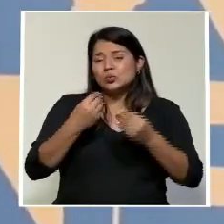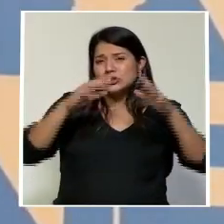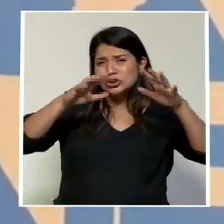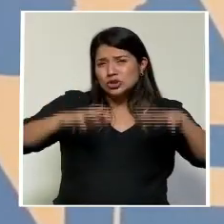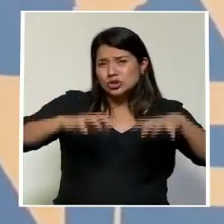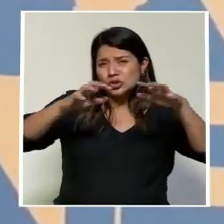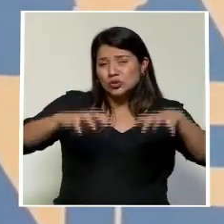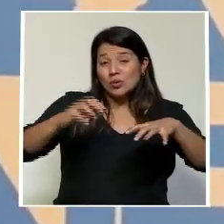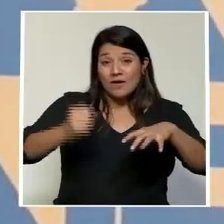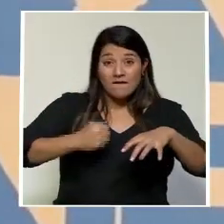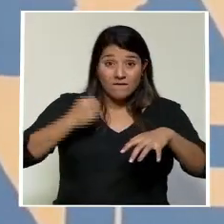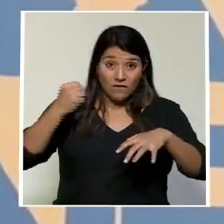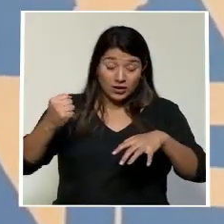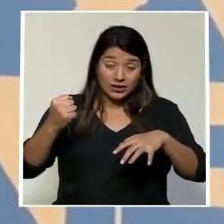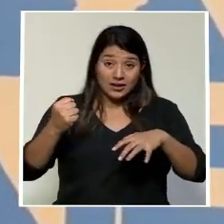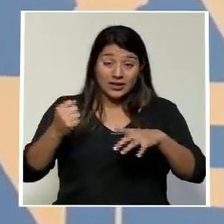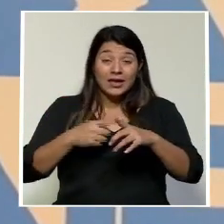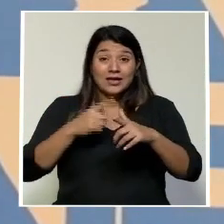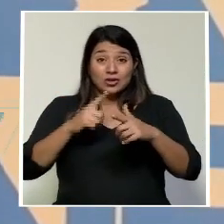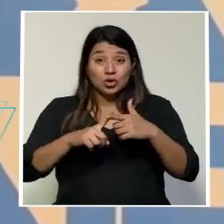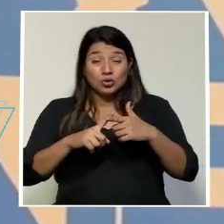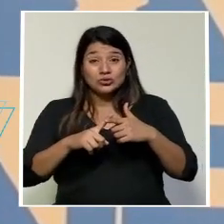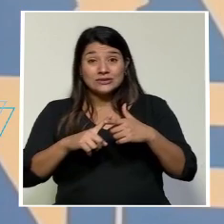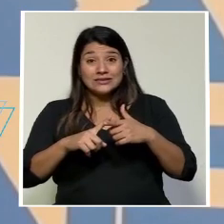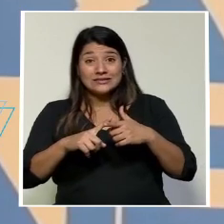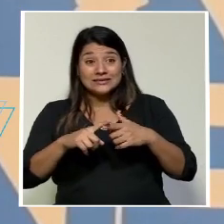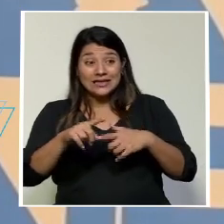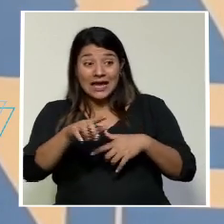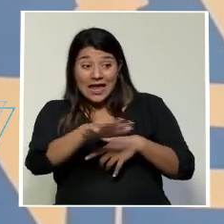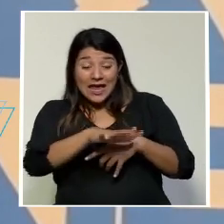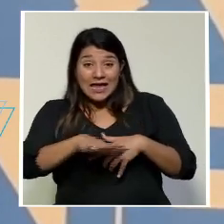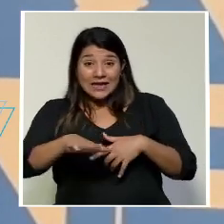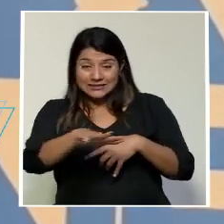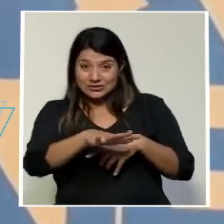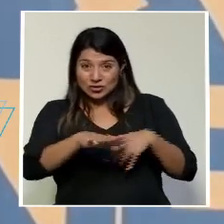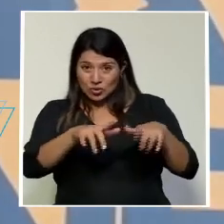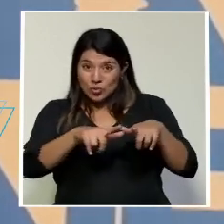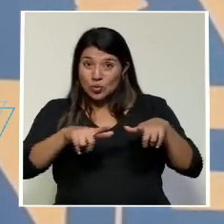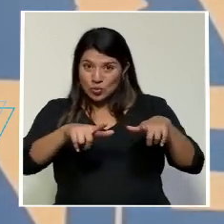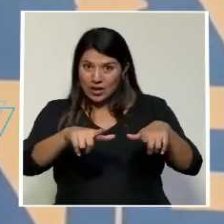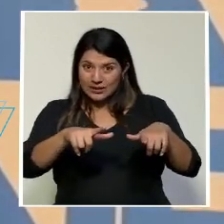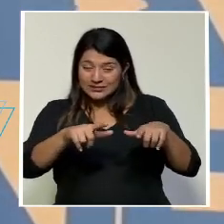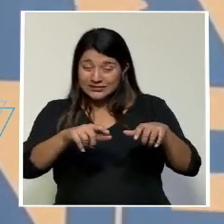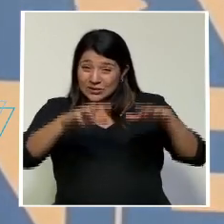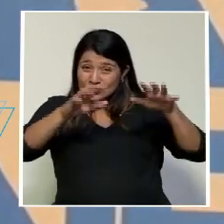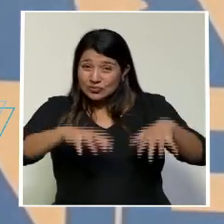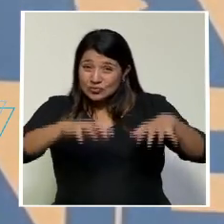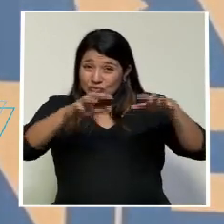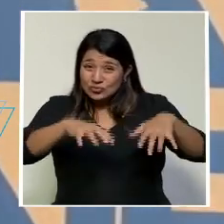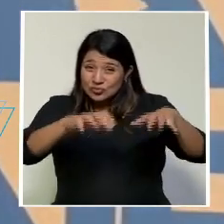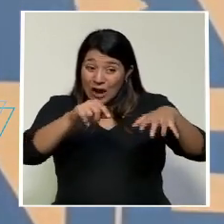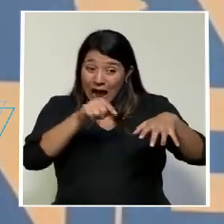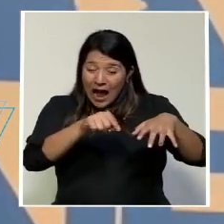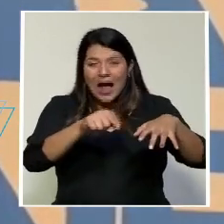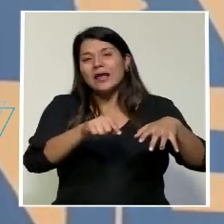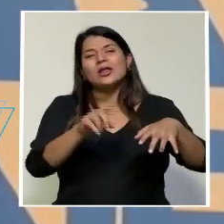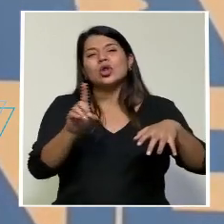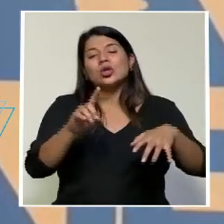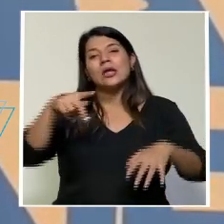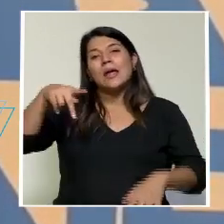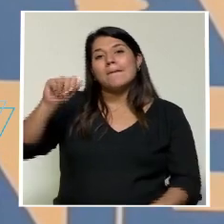intensas. Básicamente, esas zonas donde vamos a tener los episodios de lluvias intensas están asociadas a la zona del